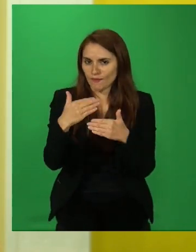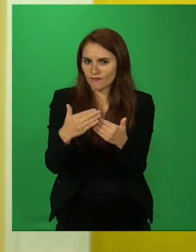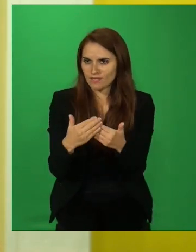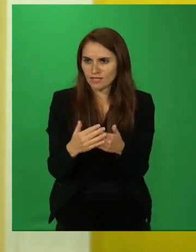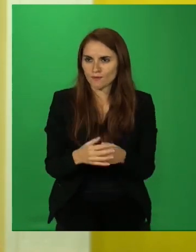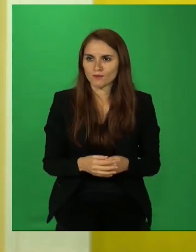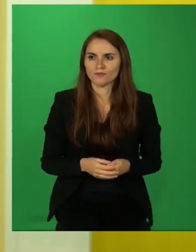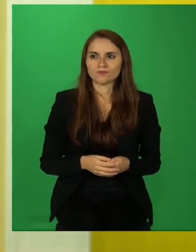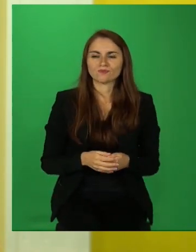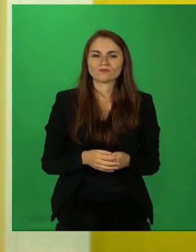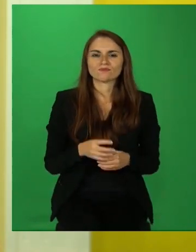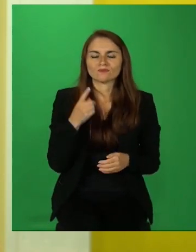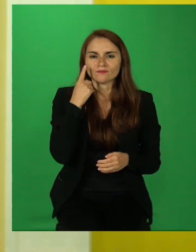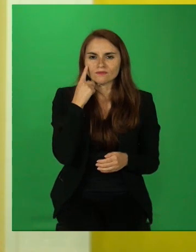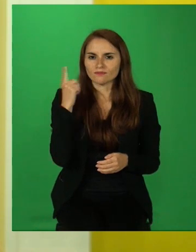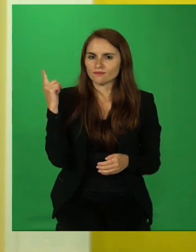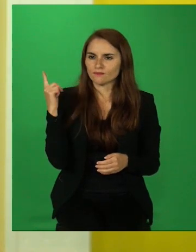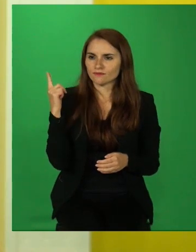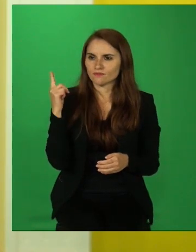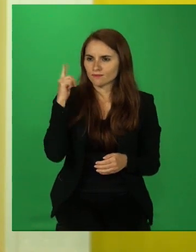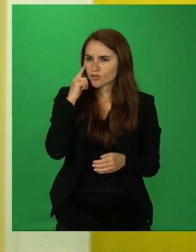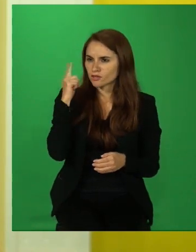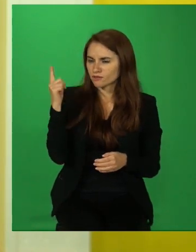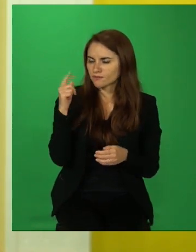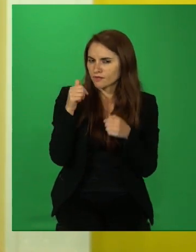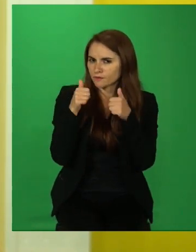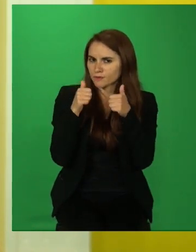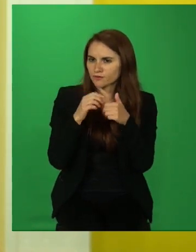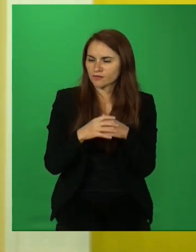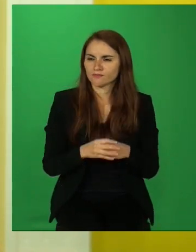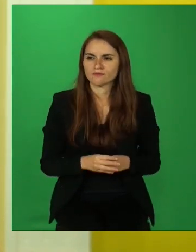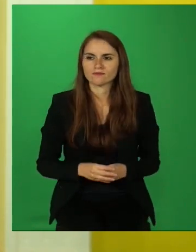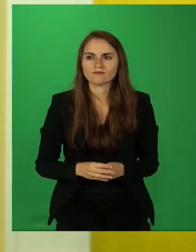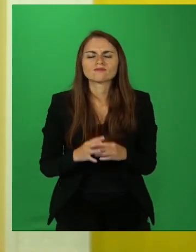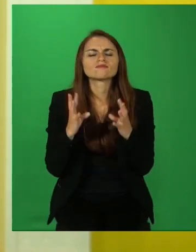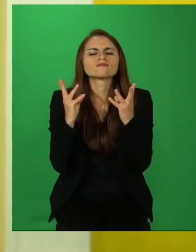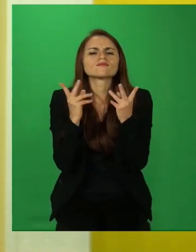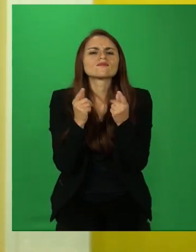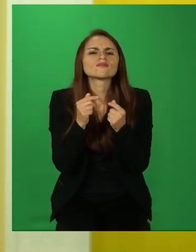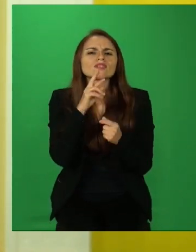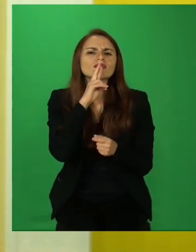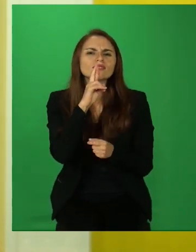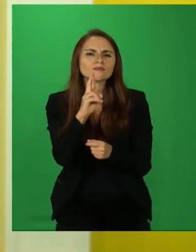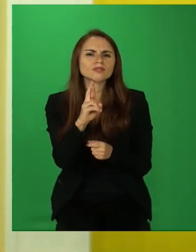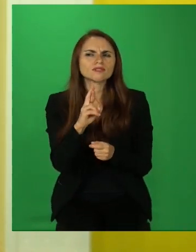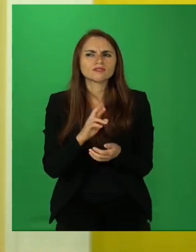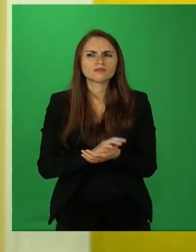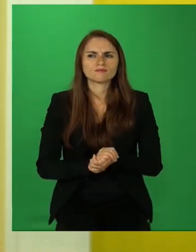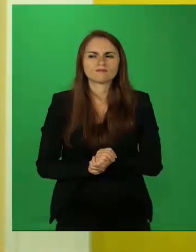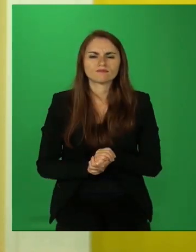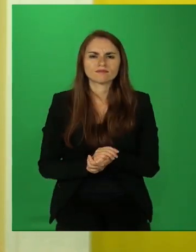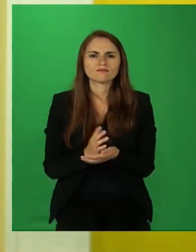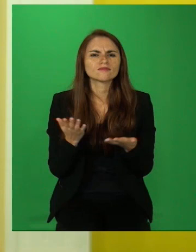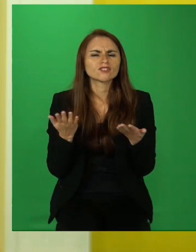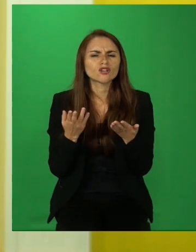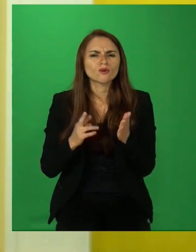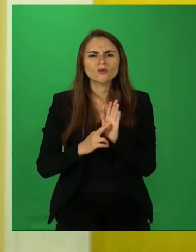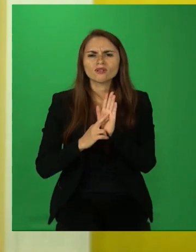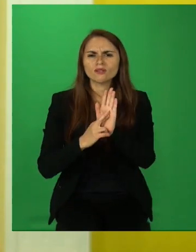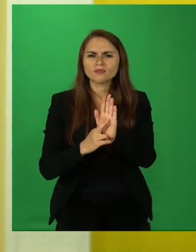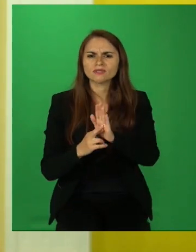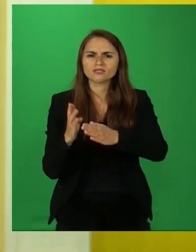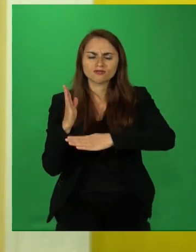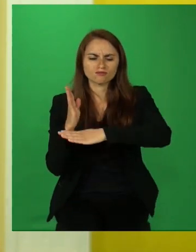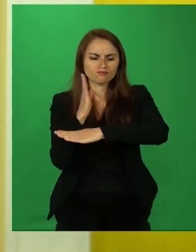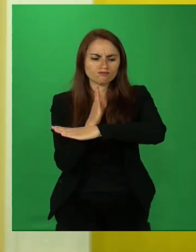con otros observarlo muy bien cuánto sería nuestro resultado como entonces lo representaríamos